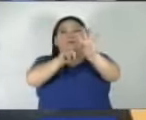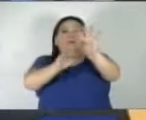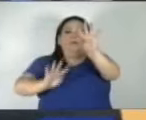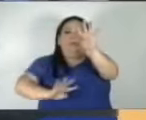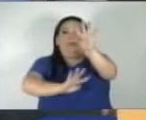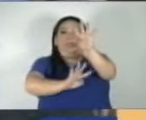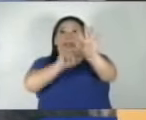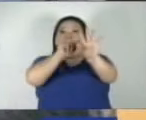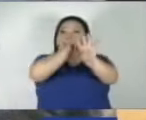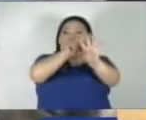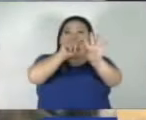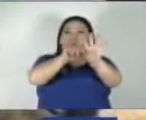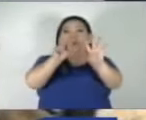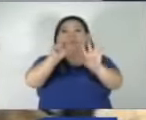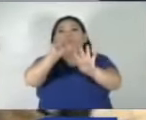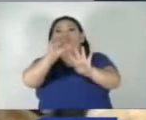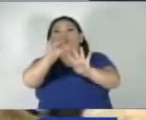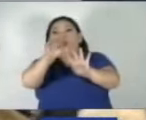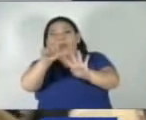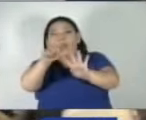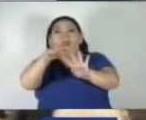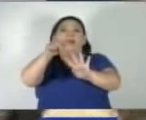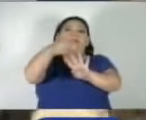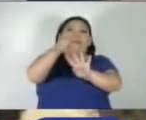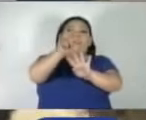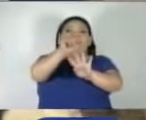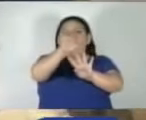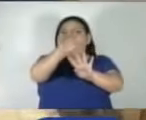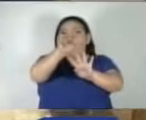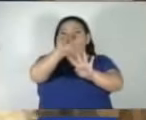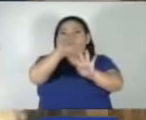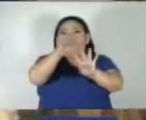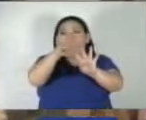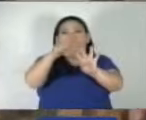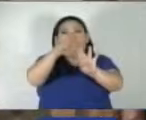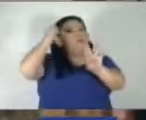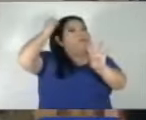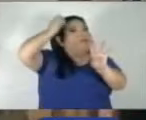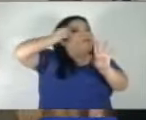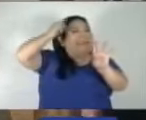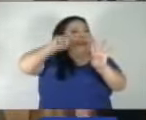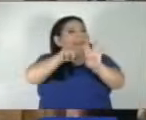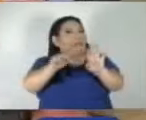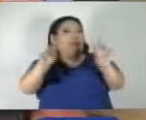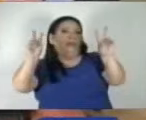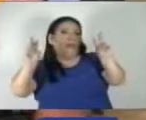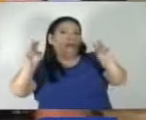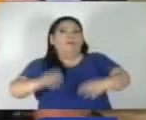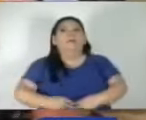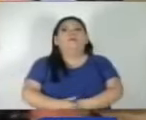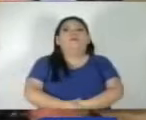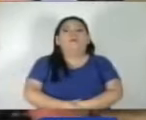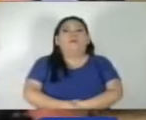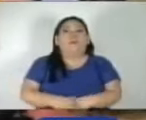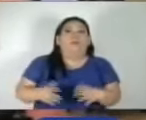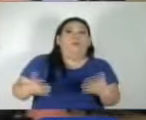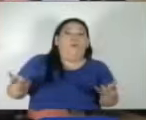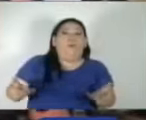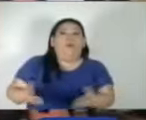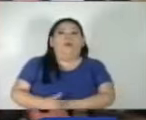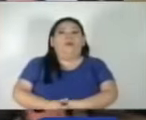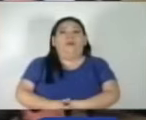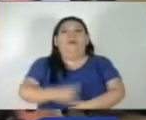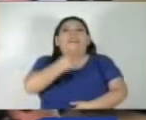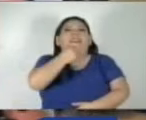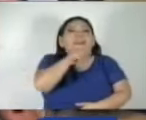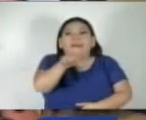magistrados propietarios. Los magistrados propietarios Noel Orellana y Guillermo Wellman reaccionaron a la situación.